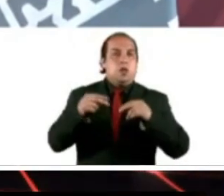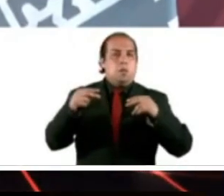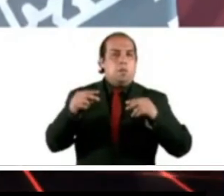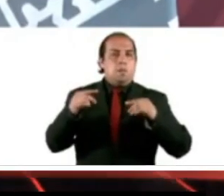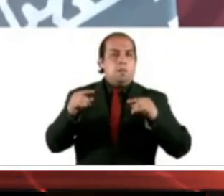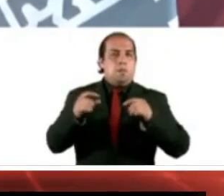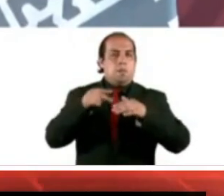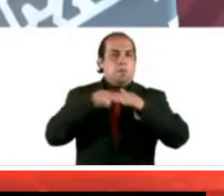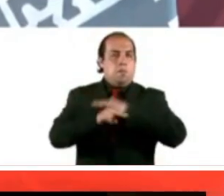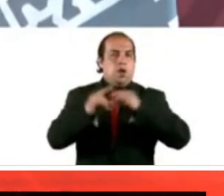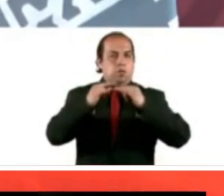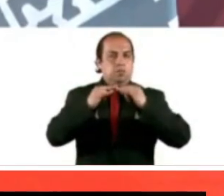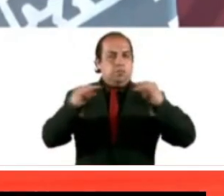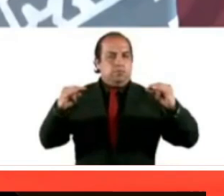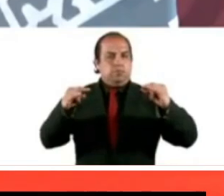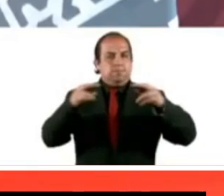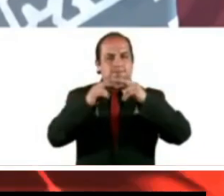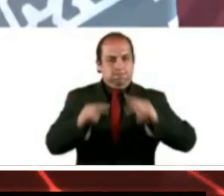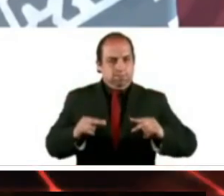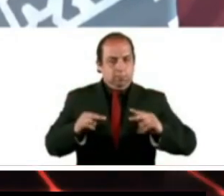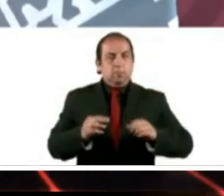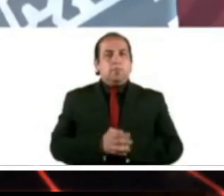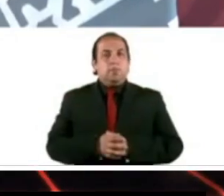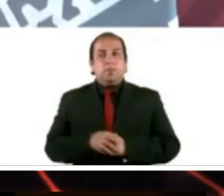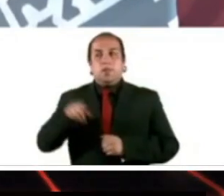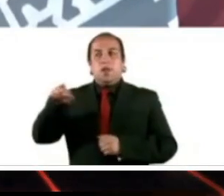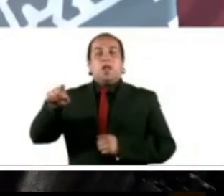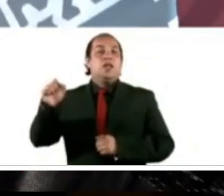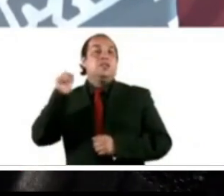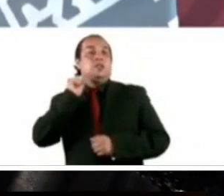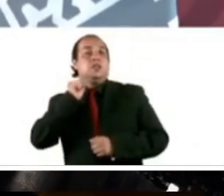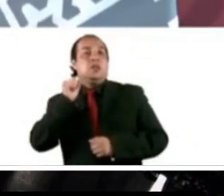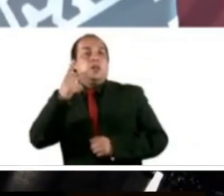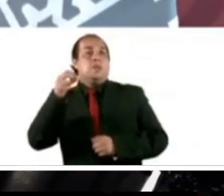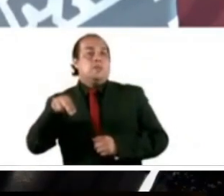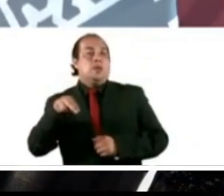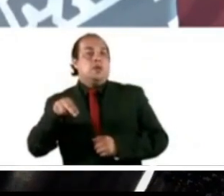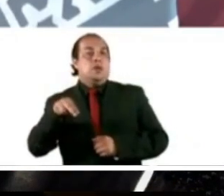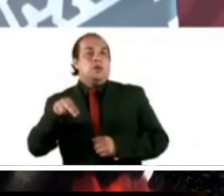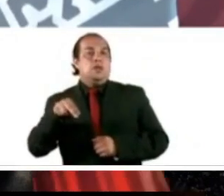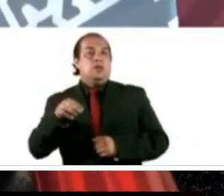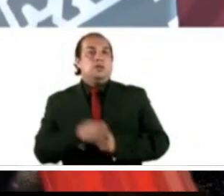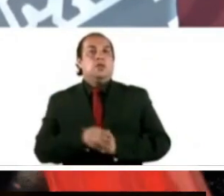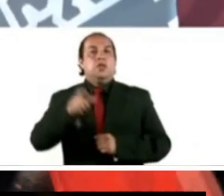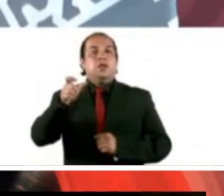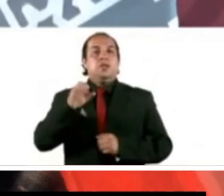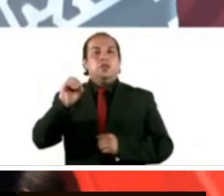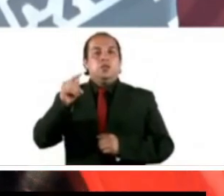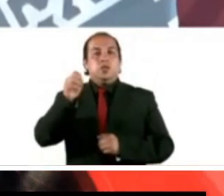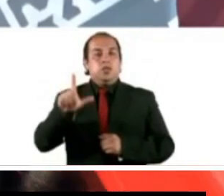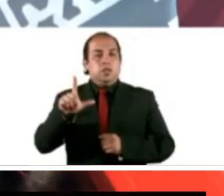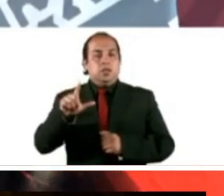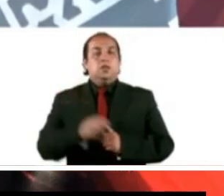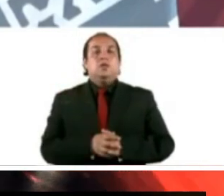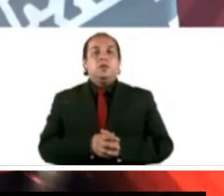del PAN, Xochitl Gálvez, sale una noche a hablar del tercer reporte de DNB. Y al